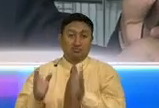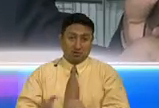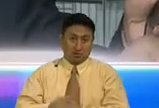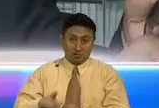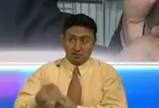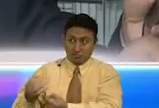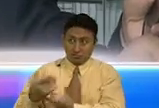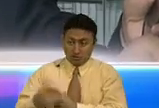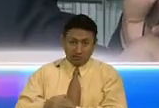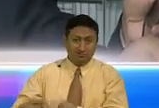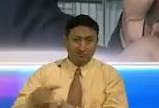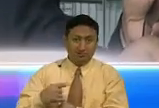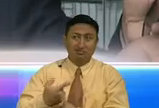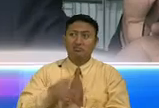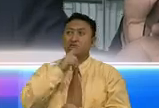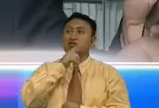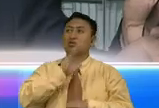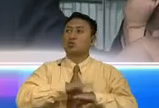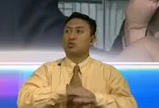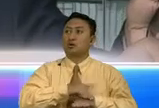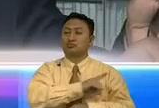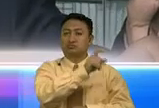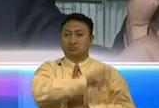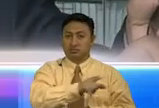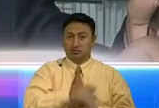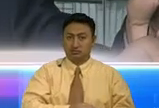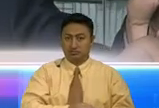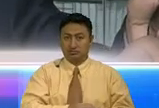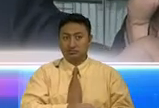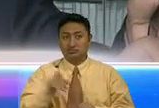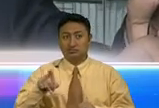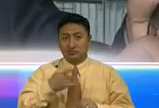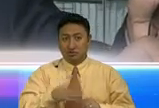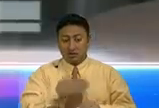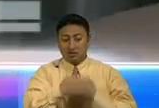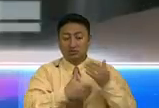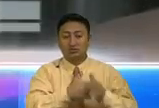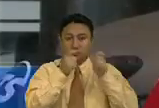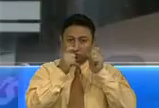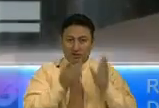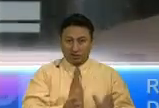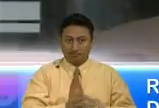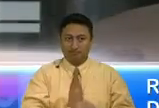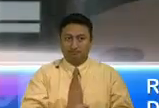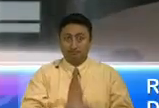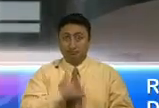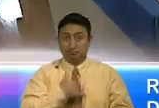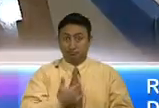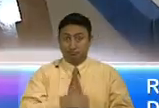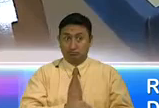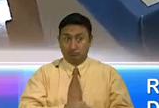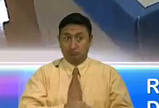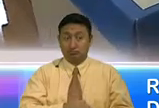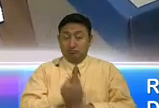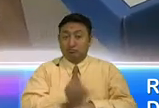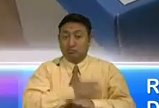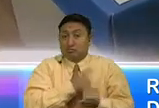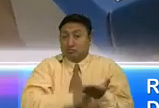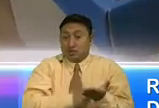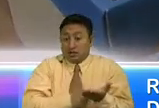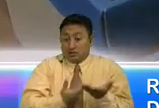pues establezca las responsabilidades como tiene que ser, y en función de eso la Fiscalía tome las medidas. ¿Qué está dispuesto a responder si entre los análisis se